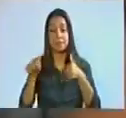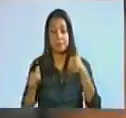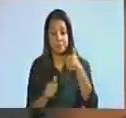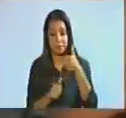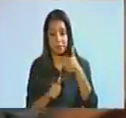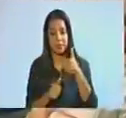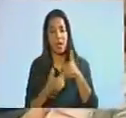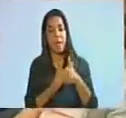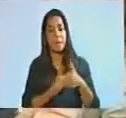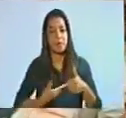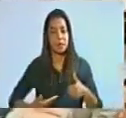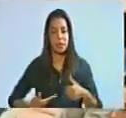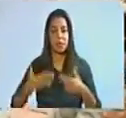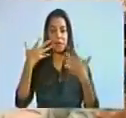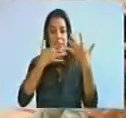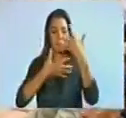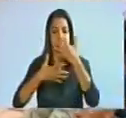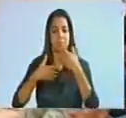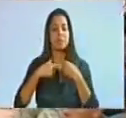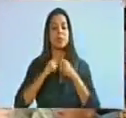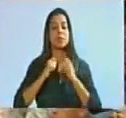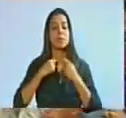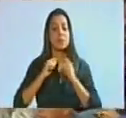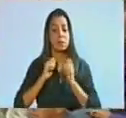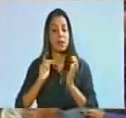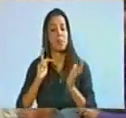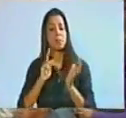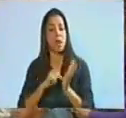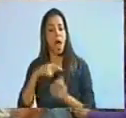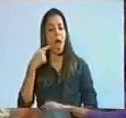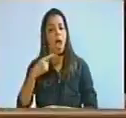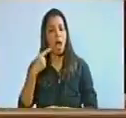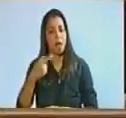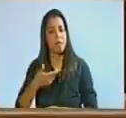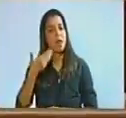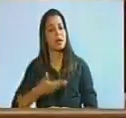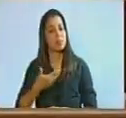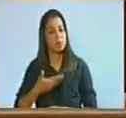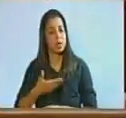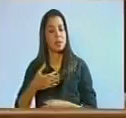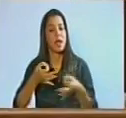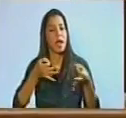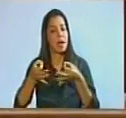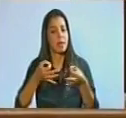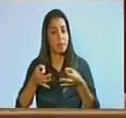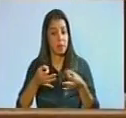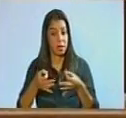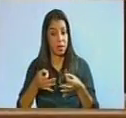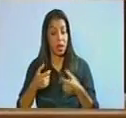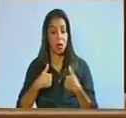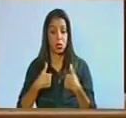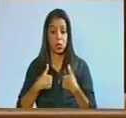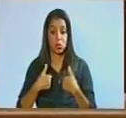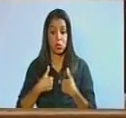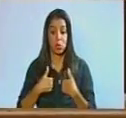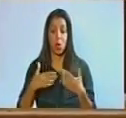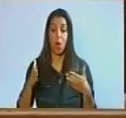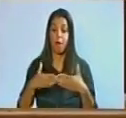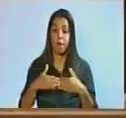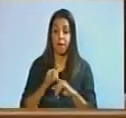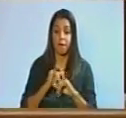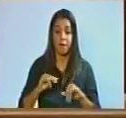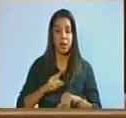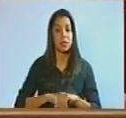vicepresidente Aristóbulo Isturi, quien ha dado elementos muy importantes y por lo cual yo voy a cerrar el debate